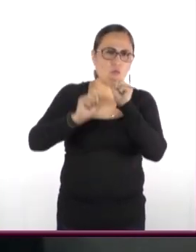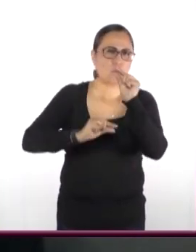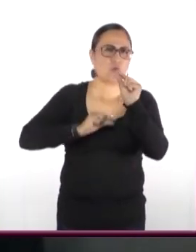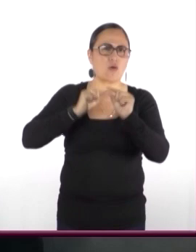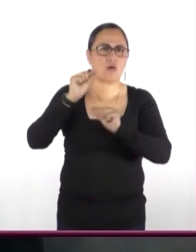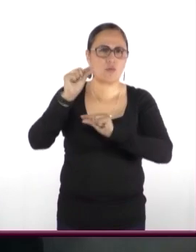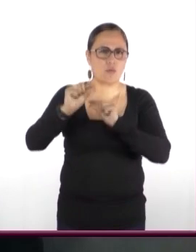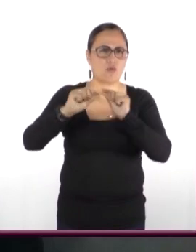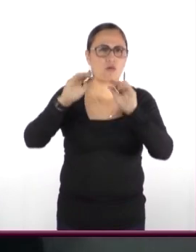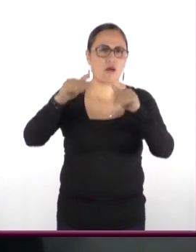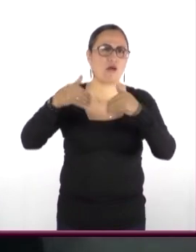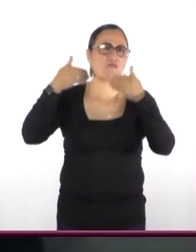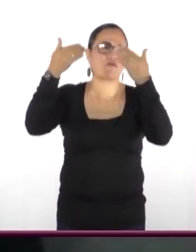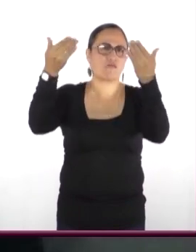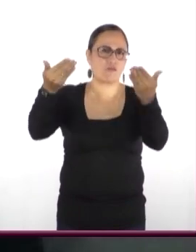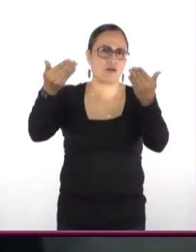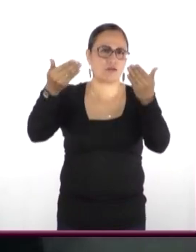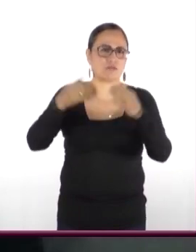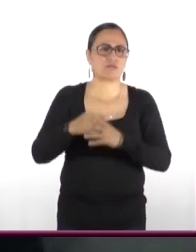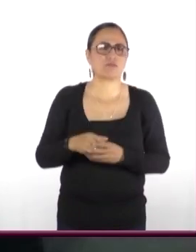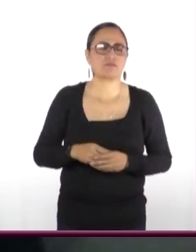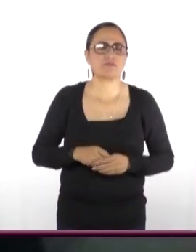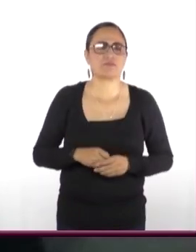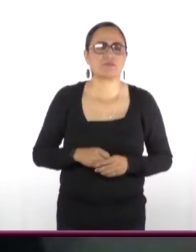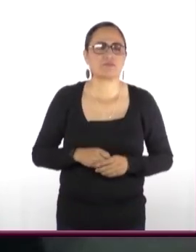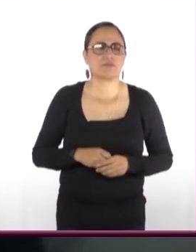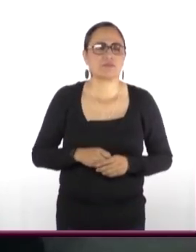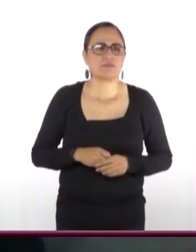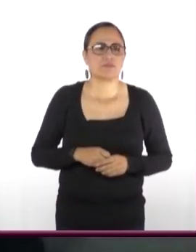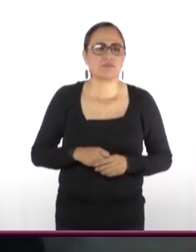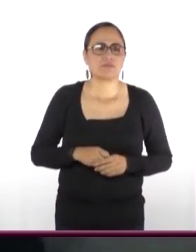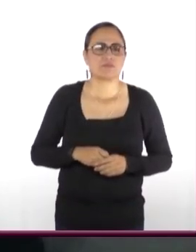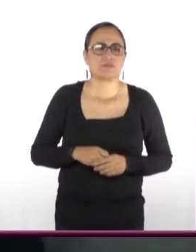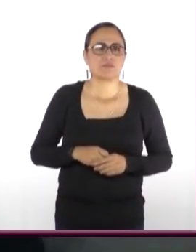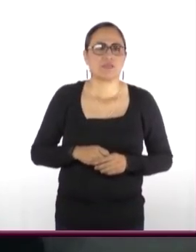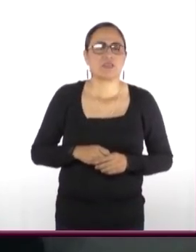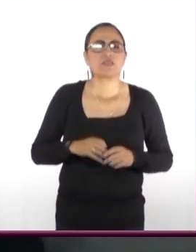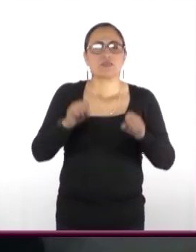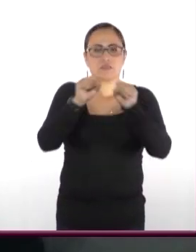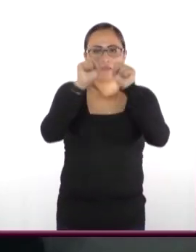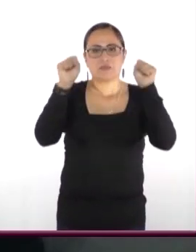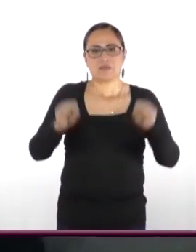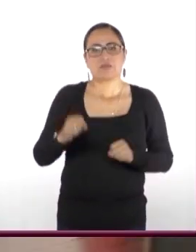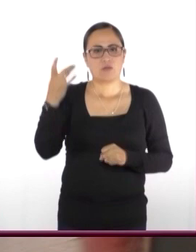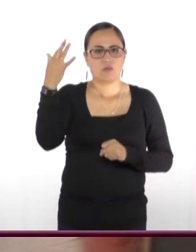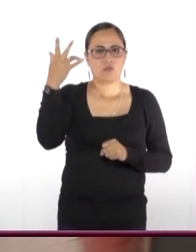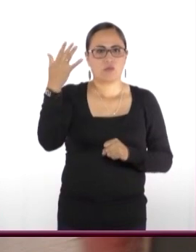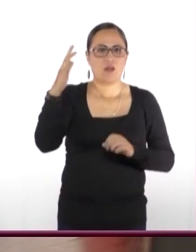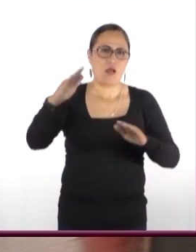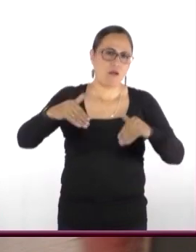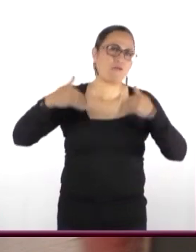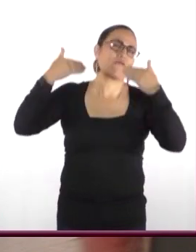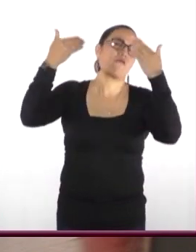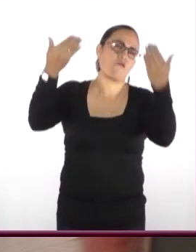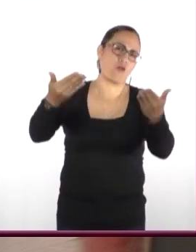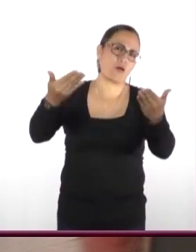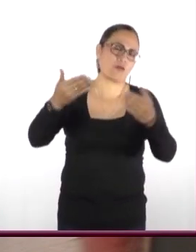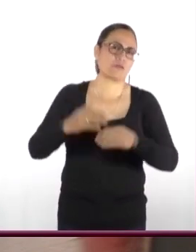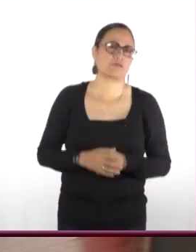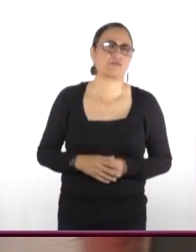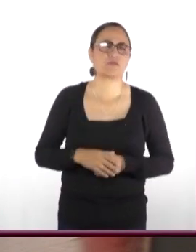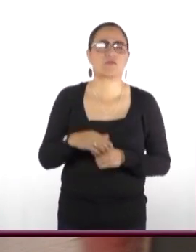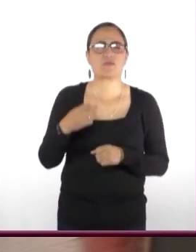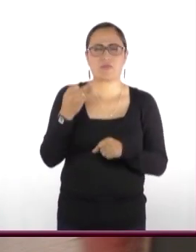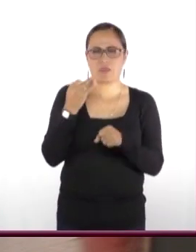fueron lanzando hacia el exterior del sistema solar. Ok. Entonces, qué